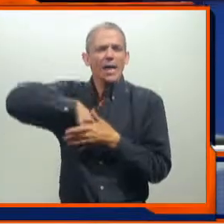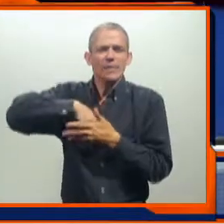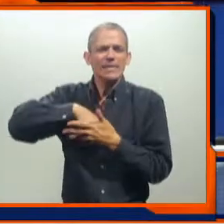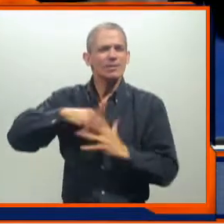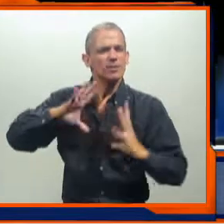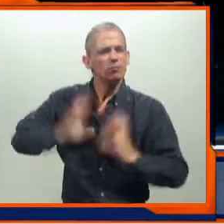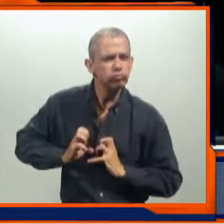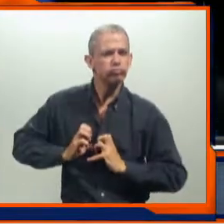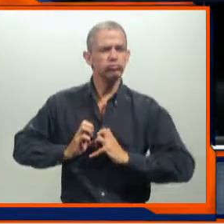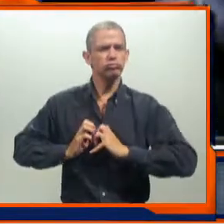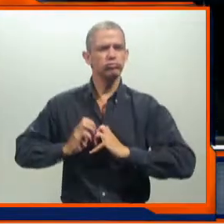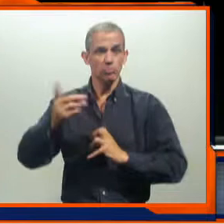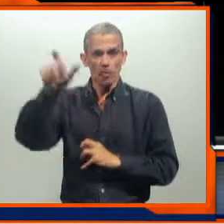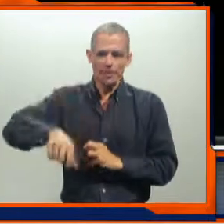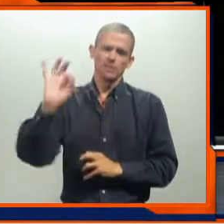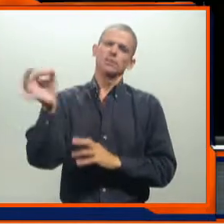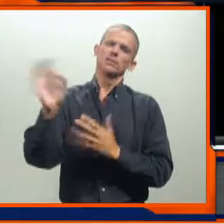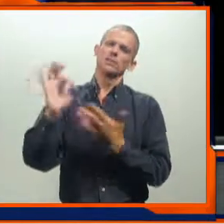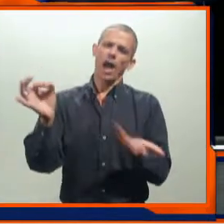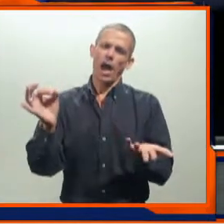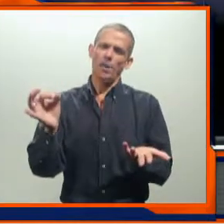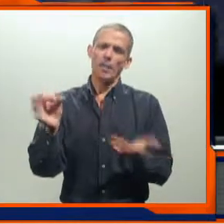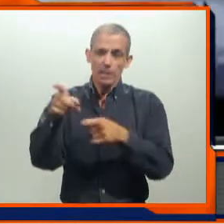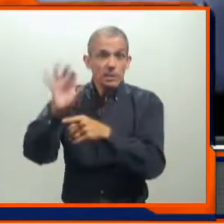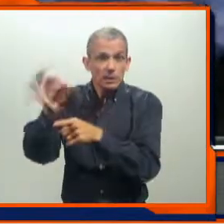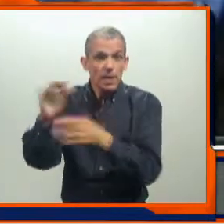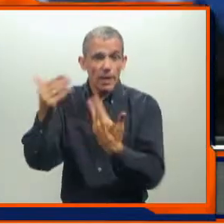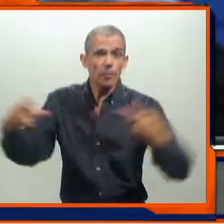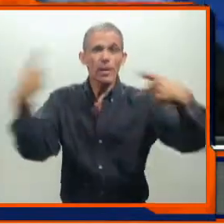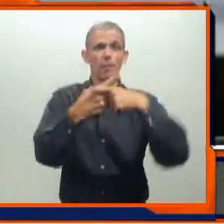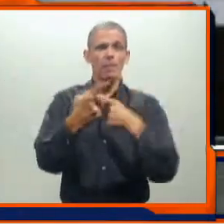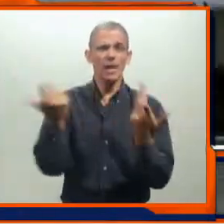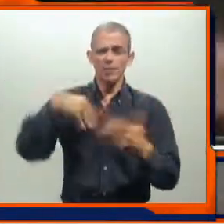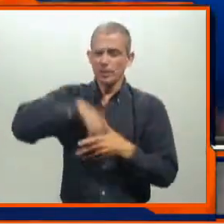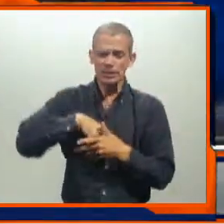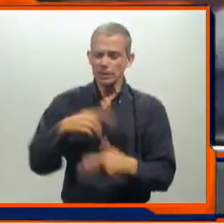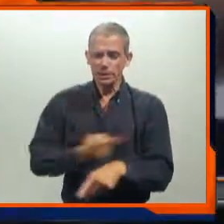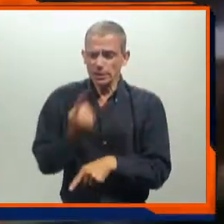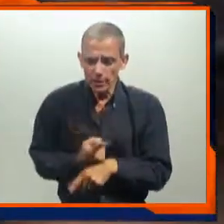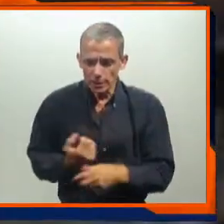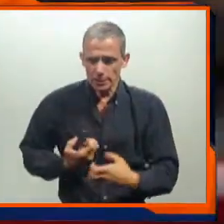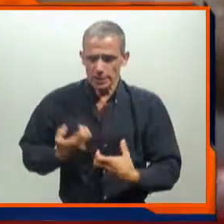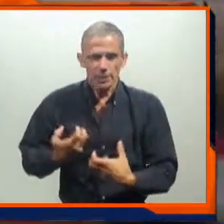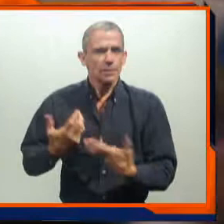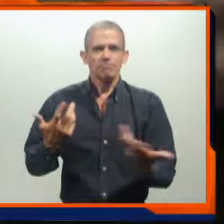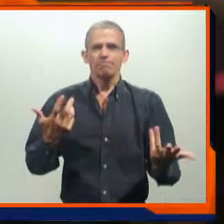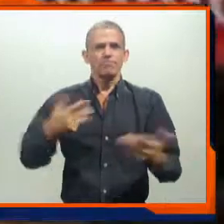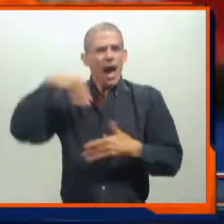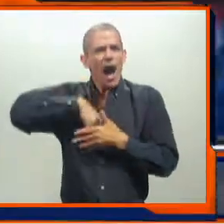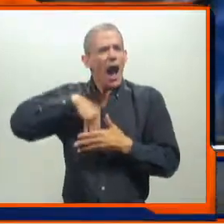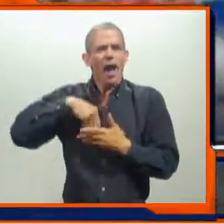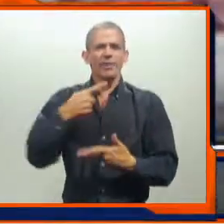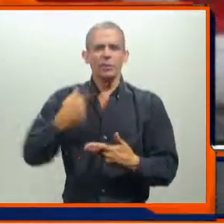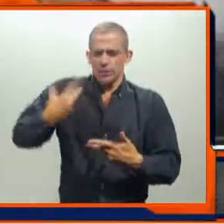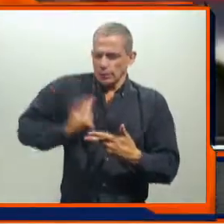ven, alguien que sabe que todavía puede pelear, pero que su impotencia, su rechazo interior le dice